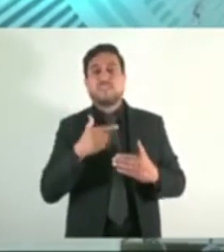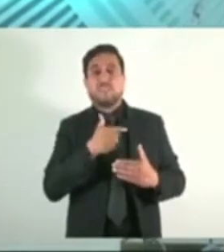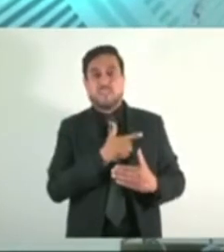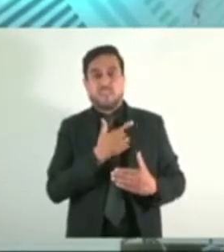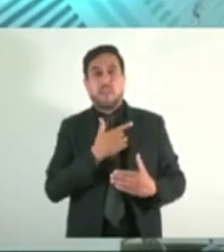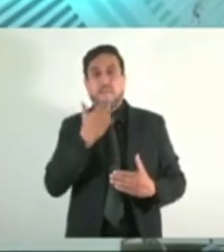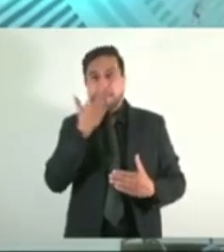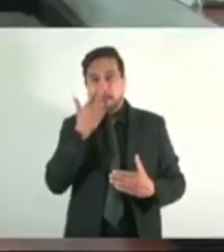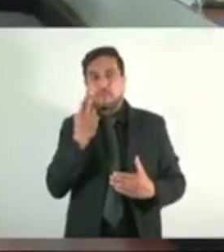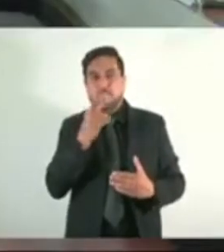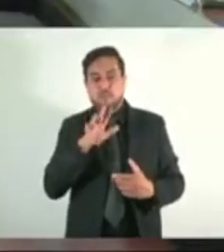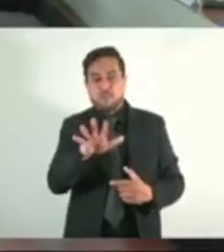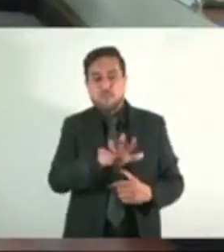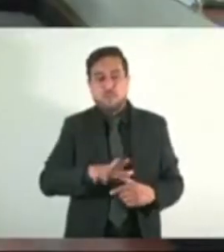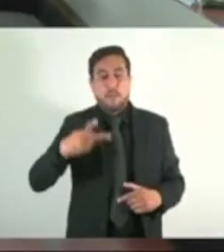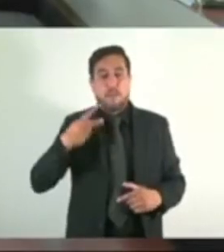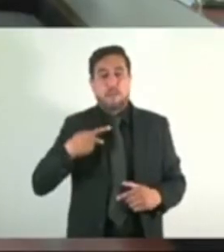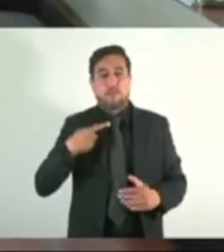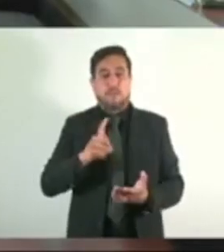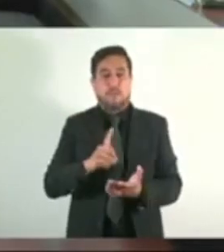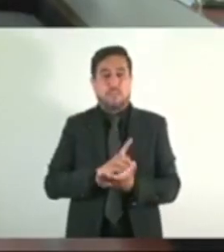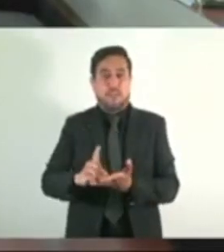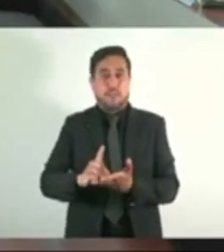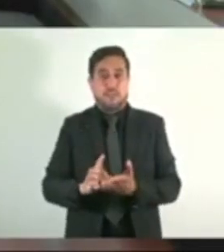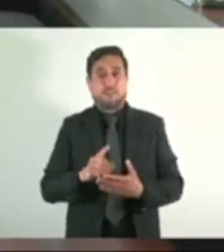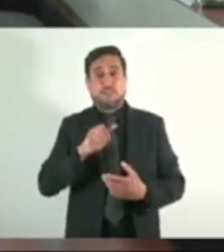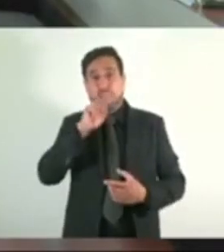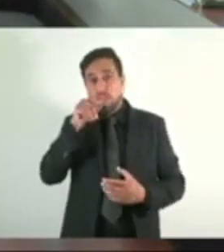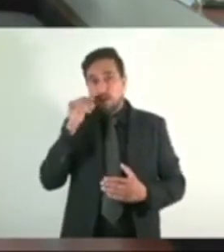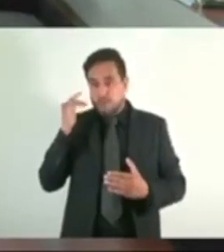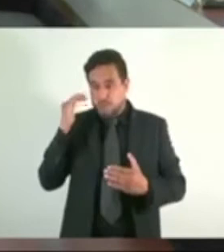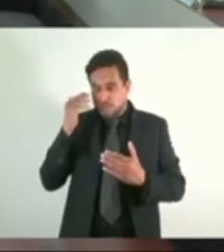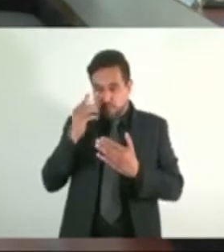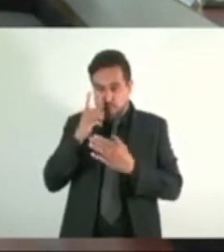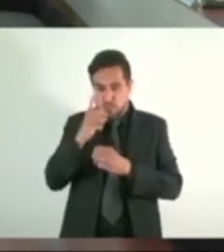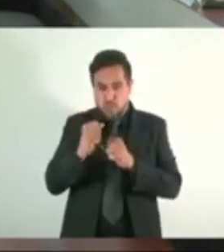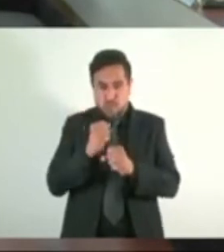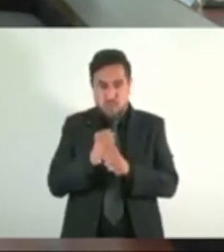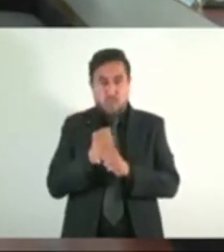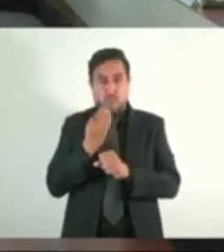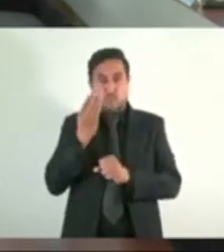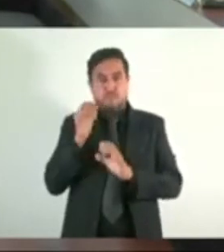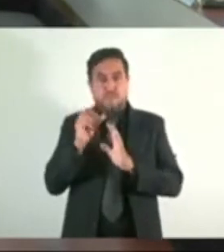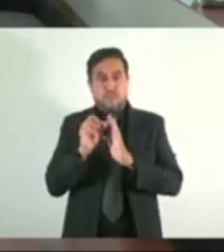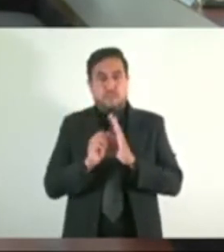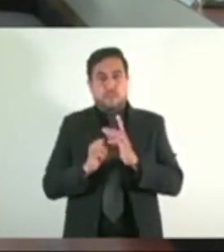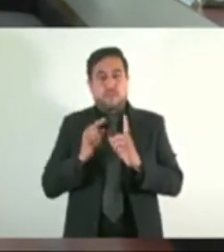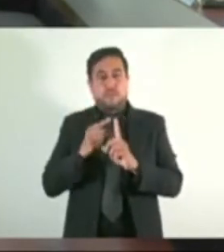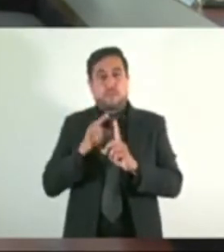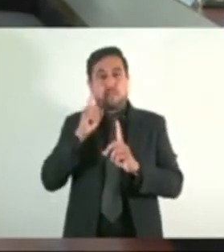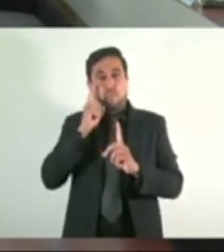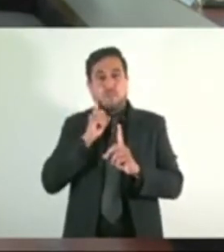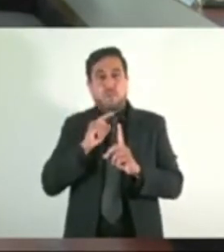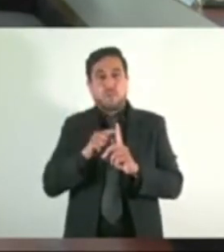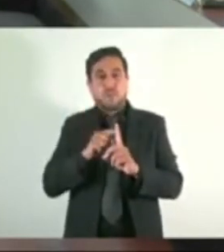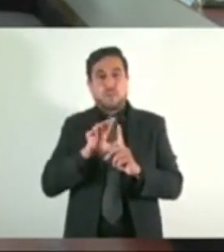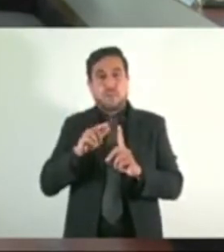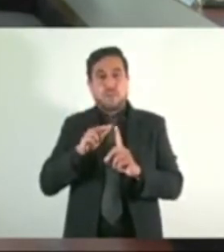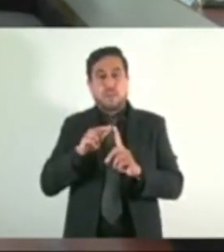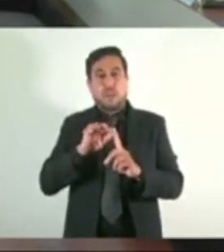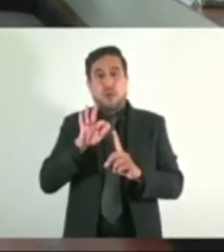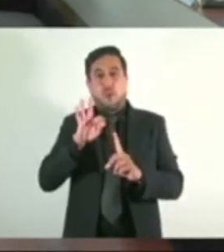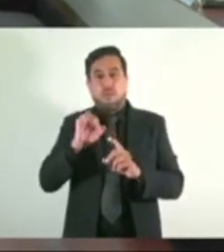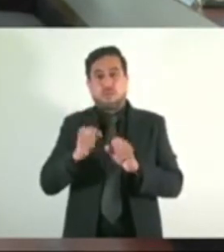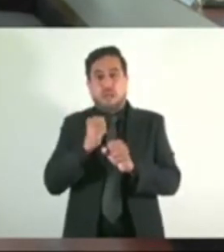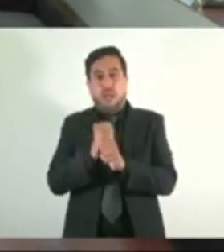Estado de Derecho. 1 año 9 meses después, esta mujer que lideraba este grupo ha sido sentenciada a 40 años de